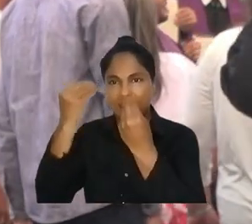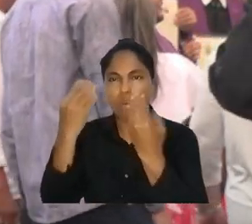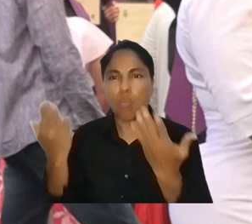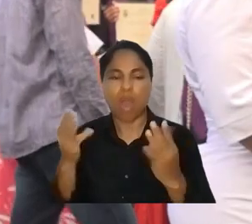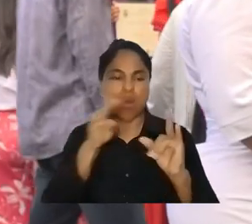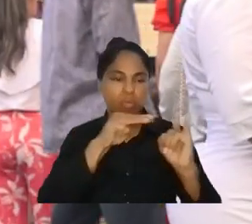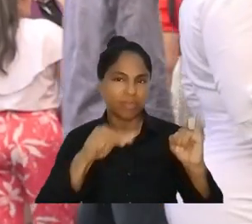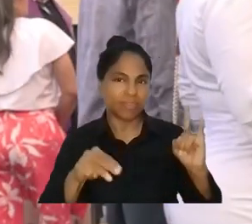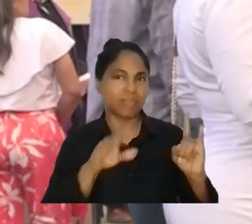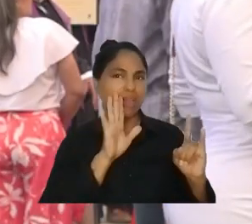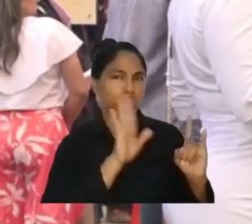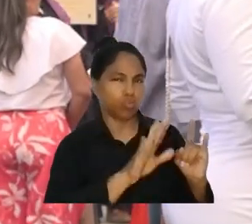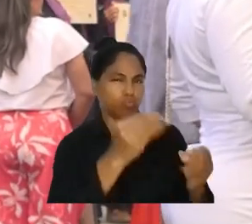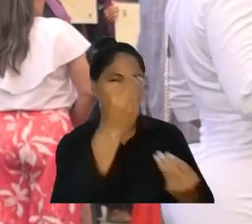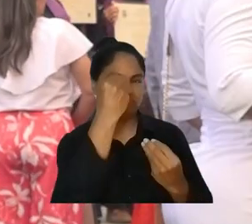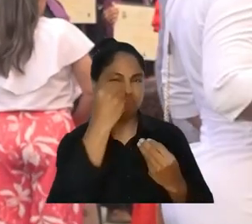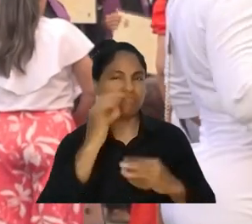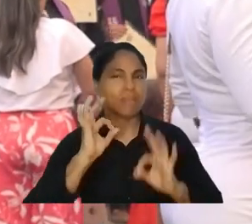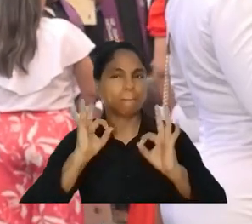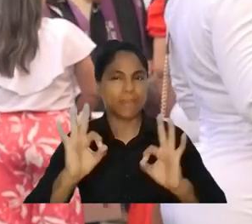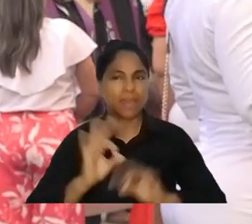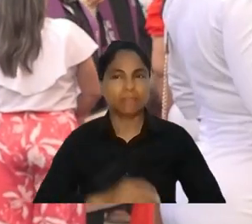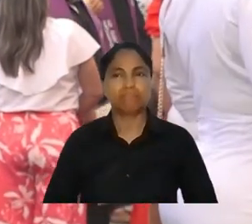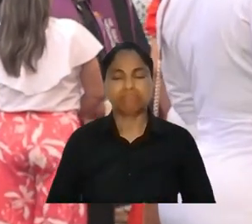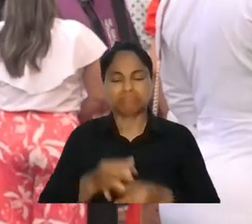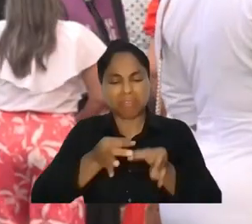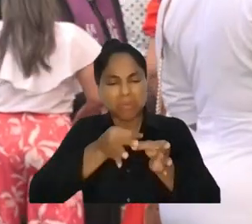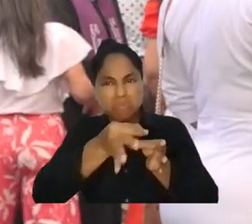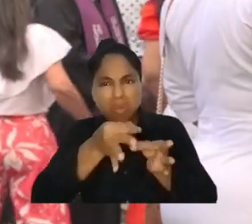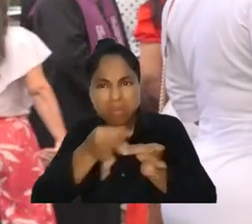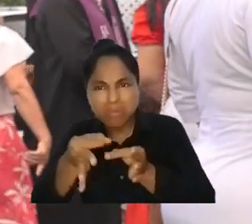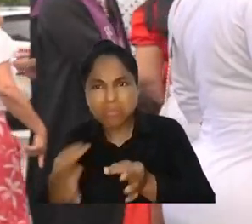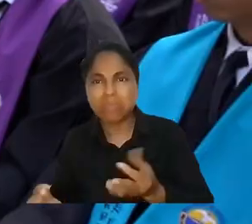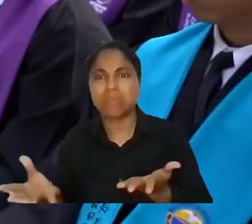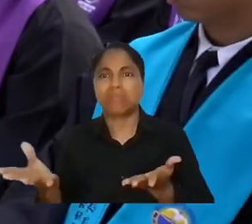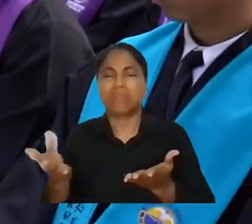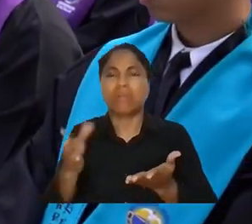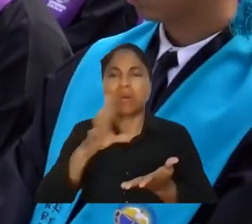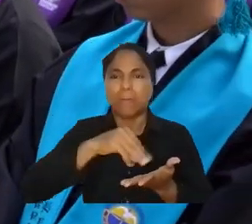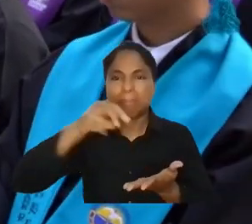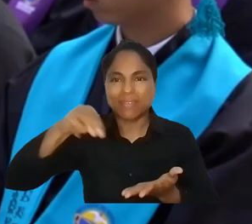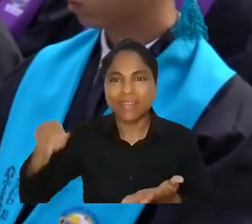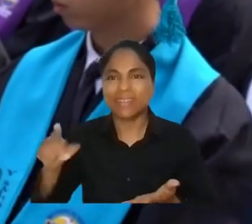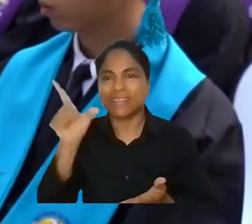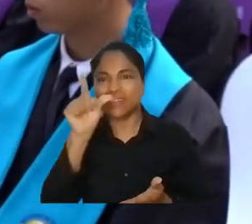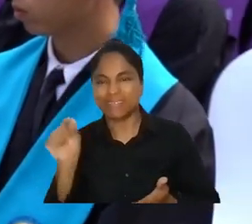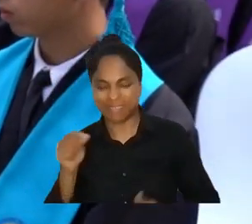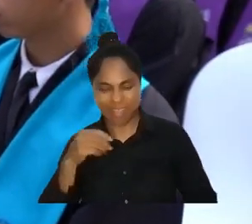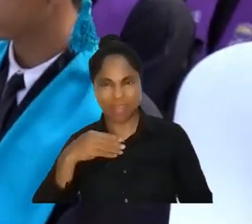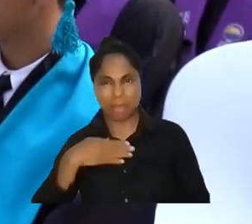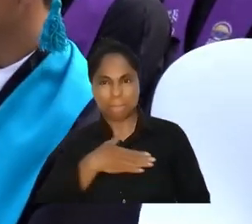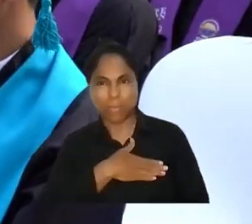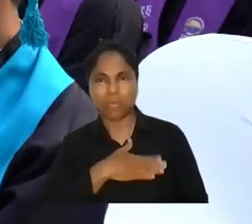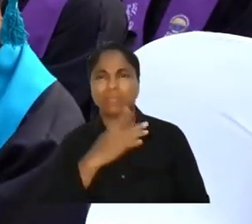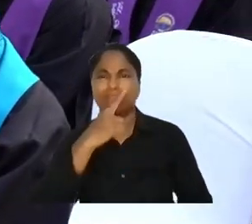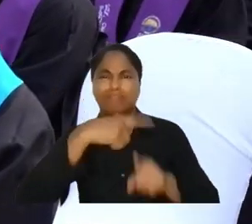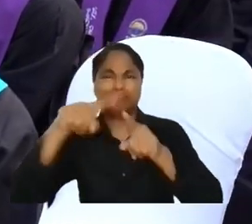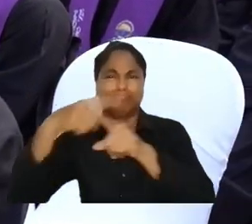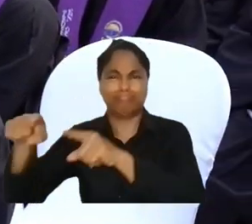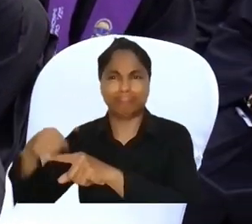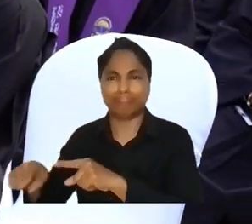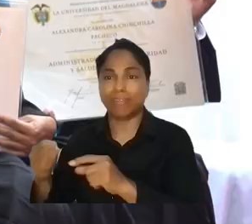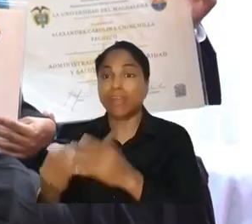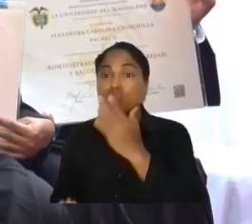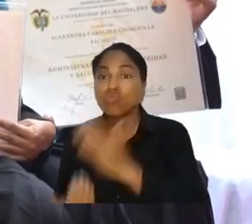mejor manera y pues obviamente de una gran institución como es la Universidad del Magdalena. Procedentes de municipios del Magdalena, Cesar, Bolívar y